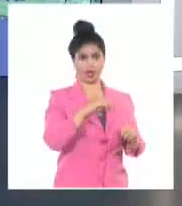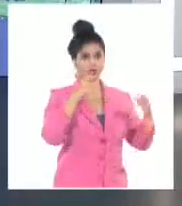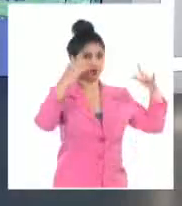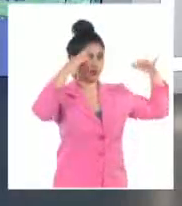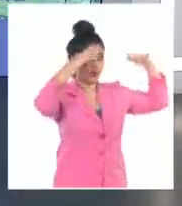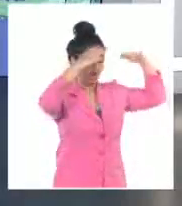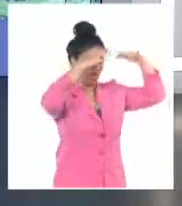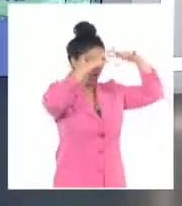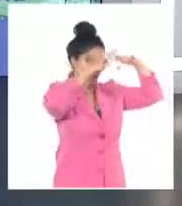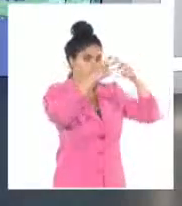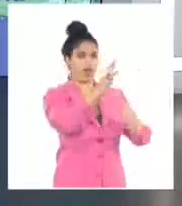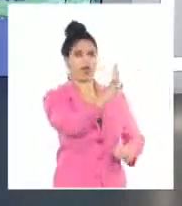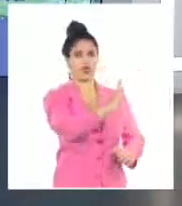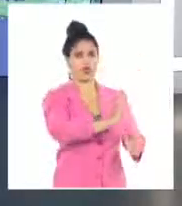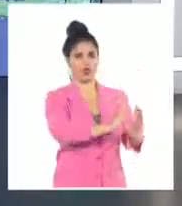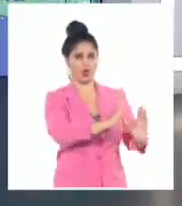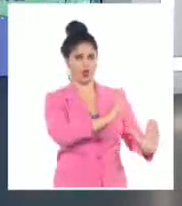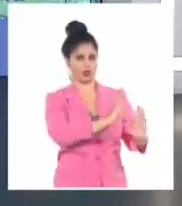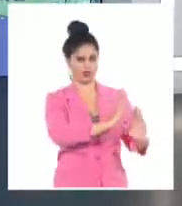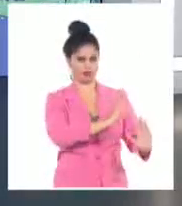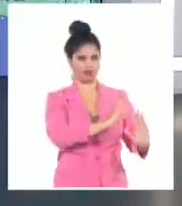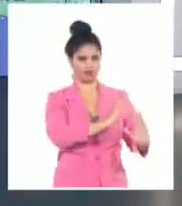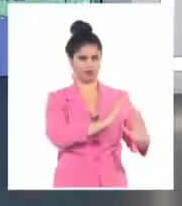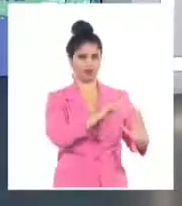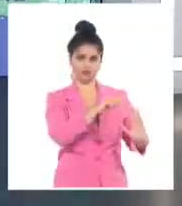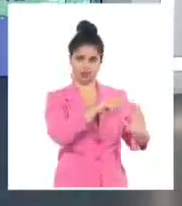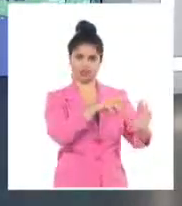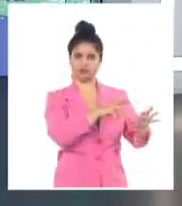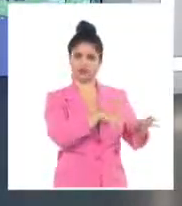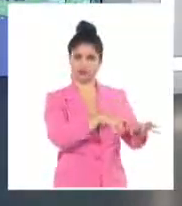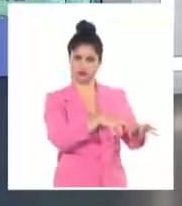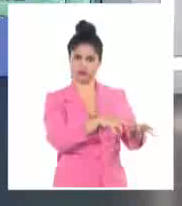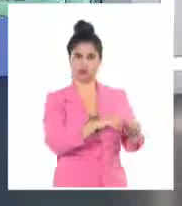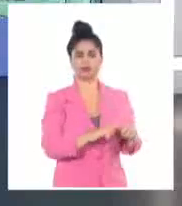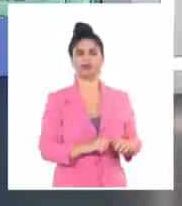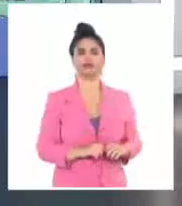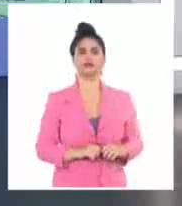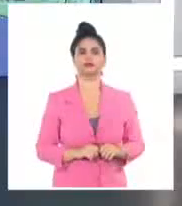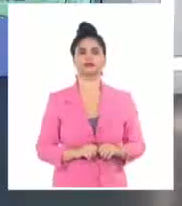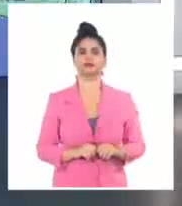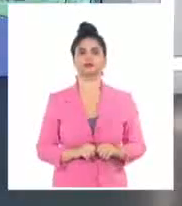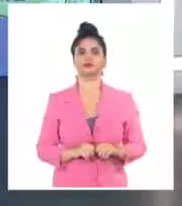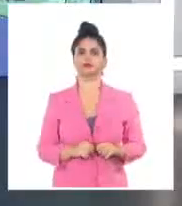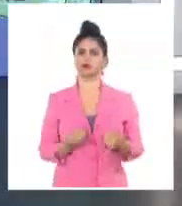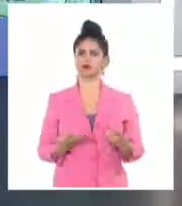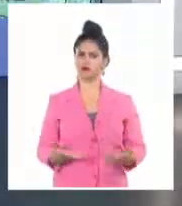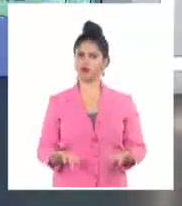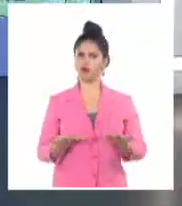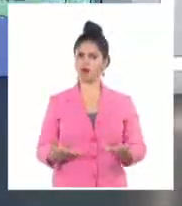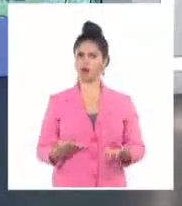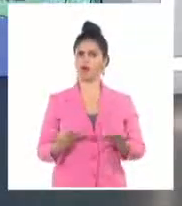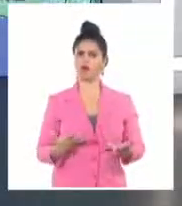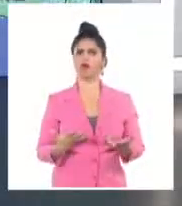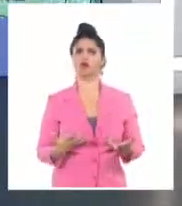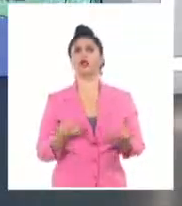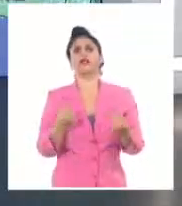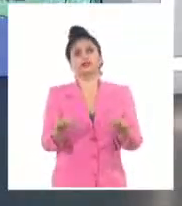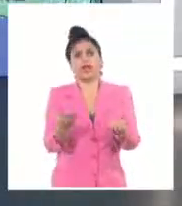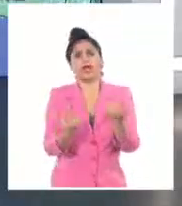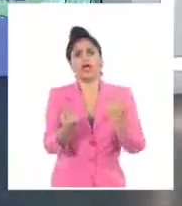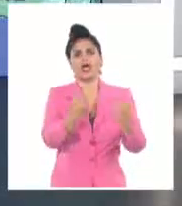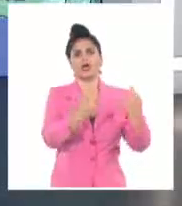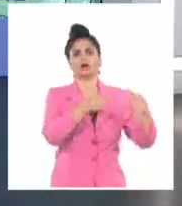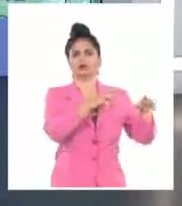sistema durante el resto del día de hoy estará transitando lentamente sobre la región oriental, pero mucho más debilitado. Sin embargo, puede producir algunas lluvias, sobre todo en zonas de la costa norte. Mientras